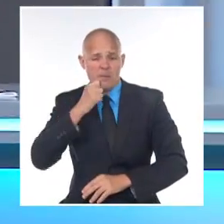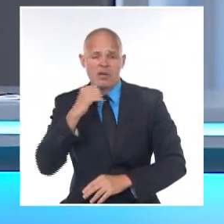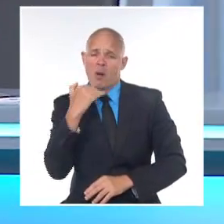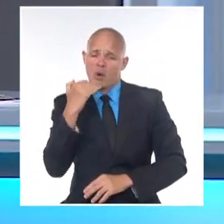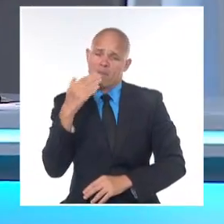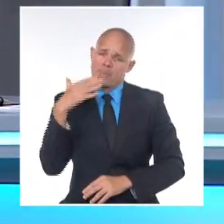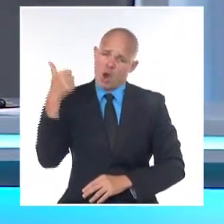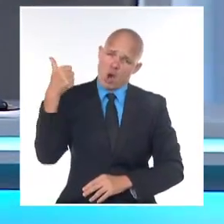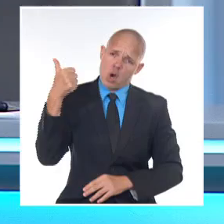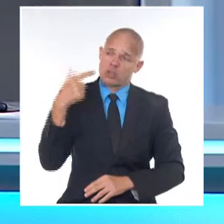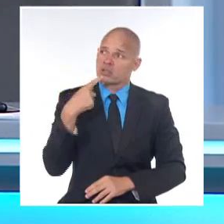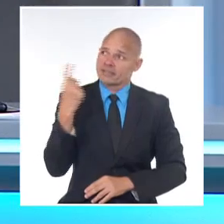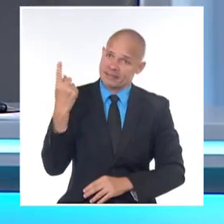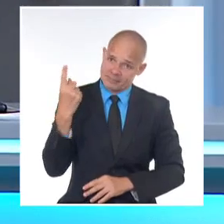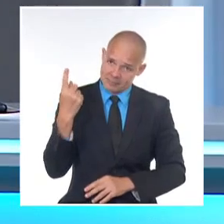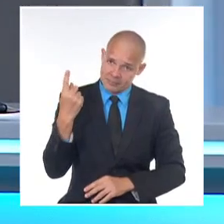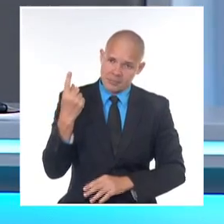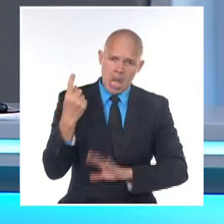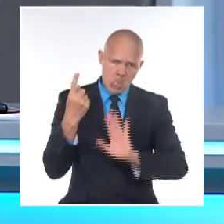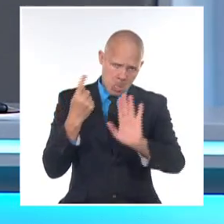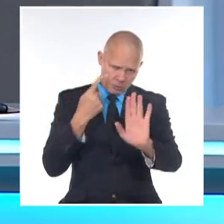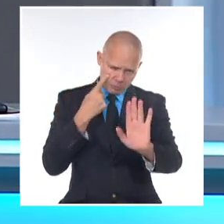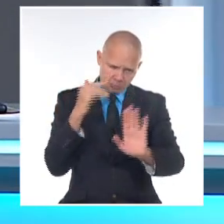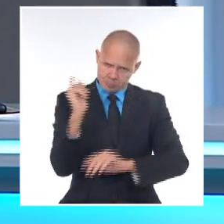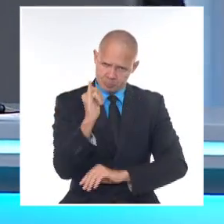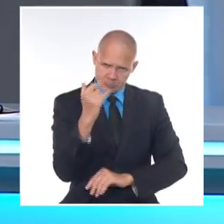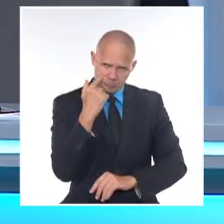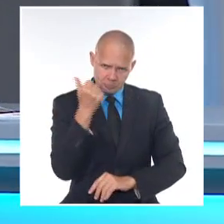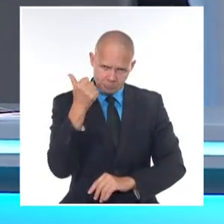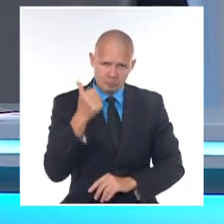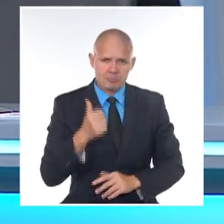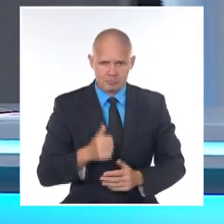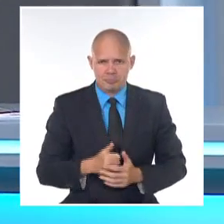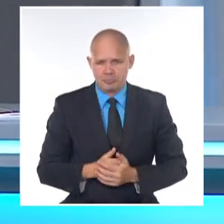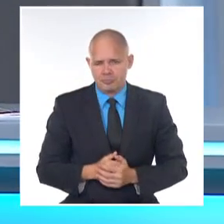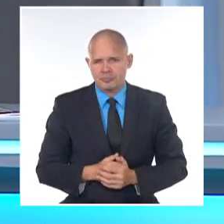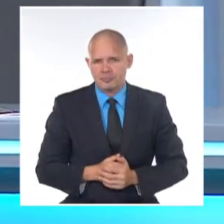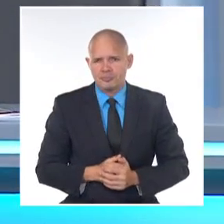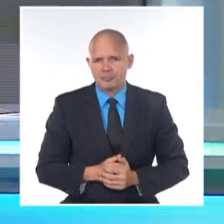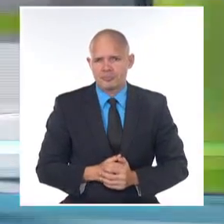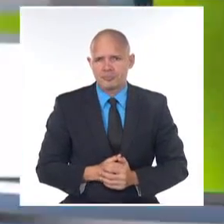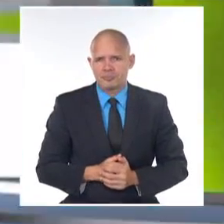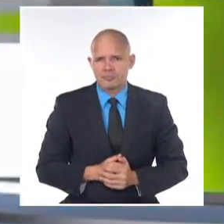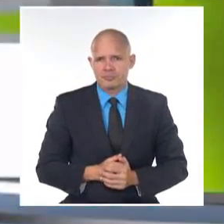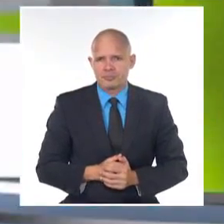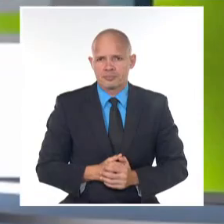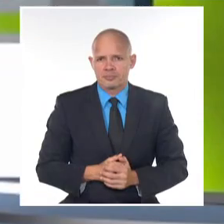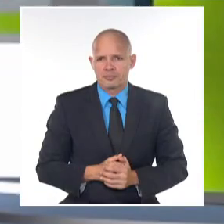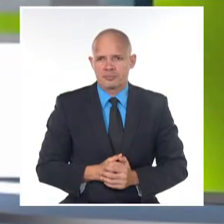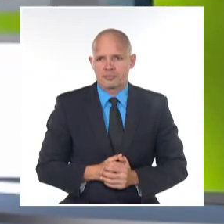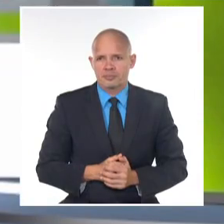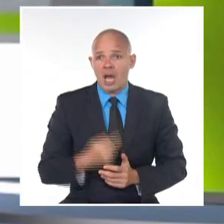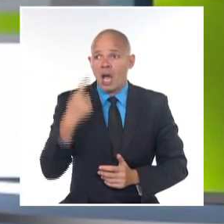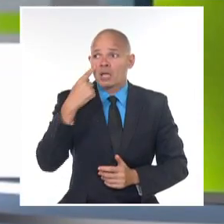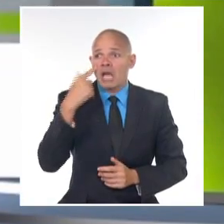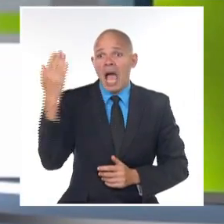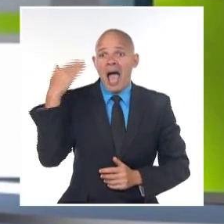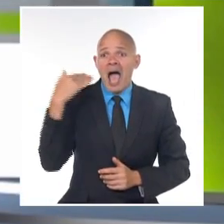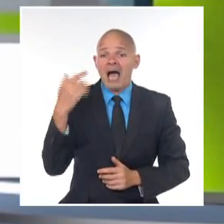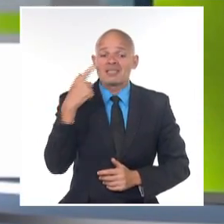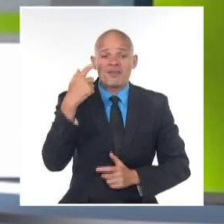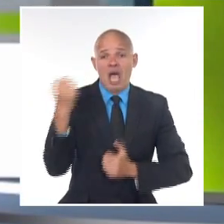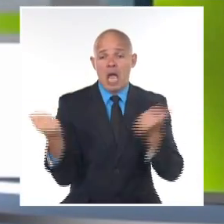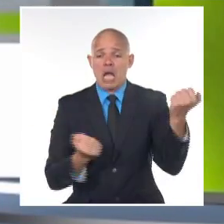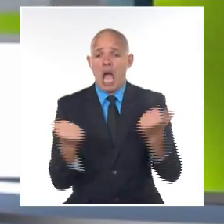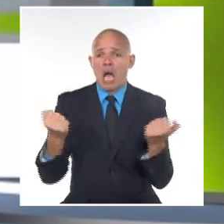régimen progresivo del uso de la fuerza. Vamos a ver esos ejemplos, por favor, adelante. Lo que iba a ser un control de tráfico rutinario terminó